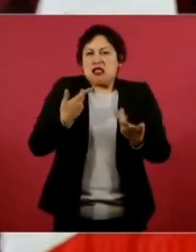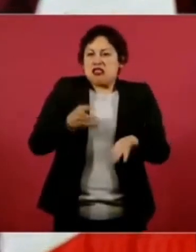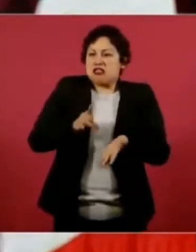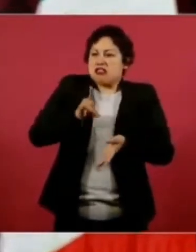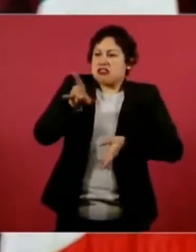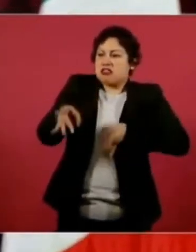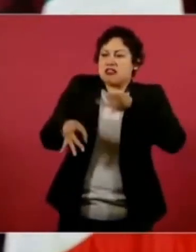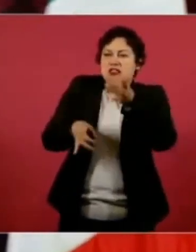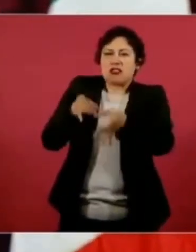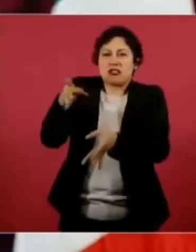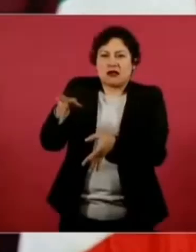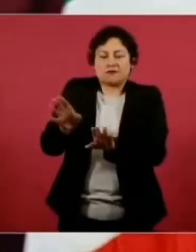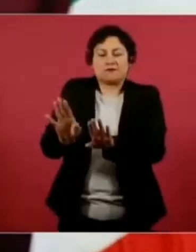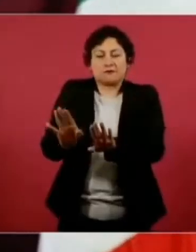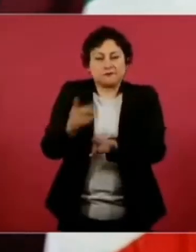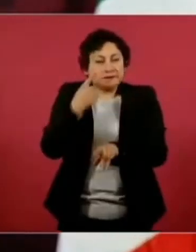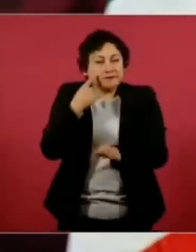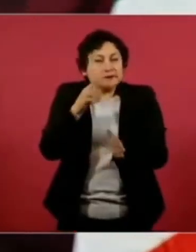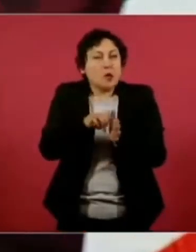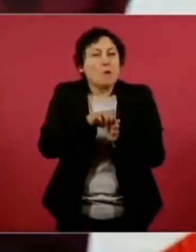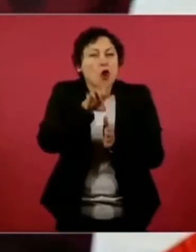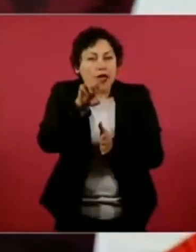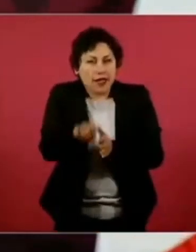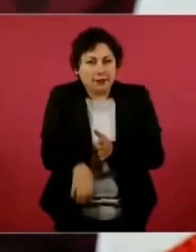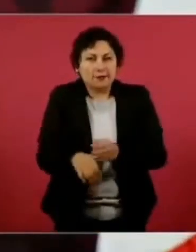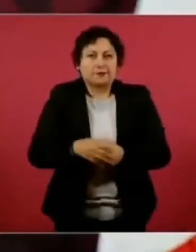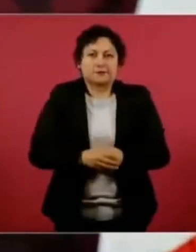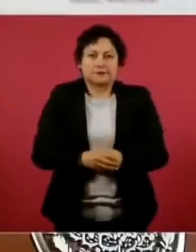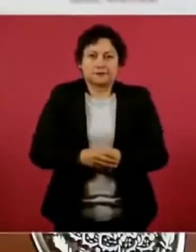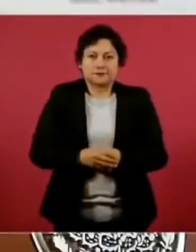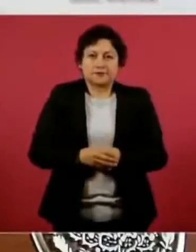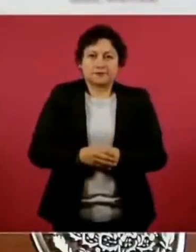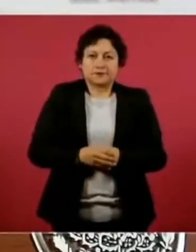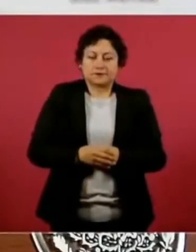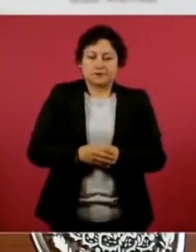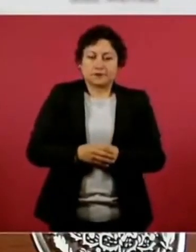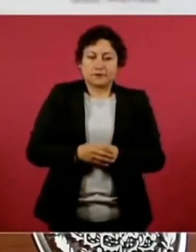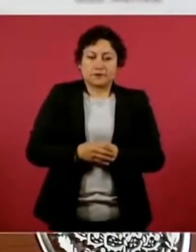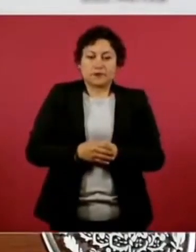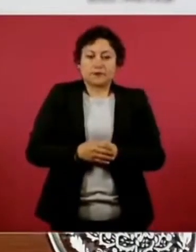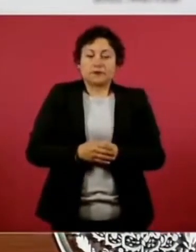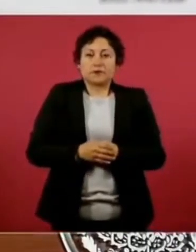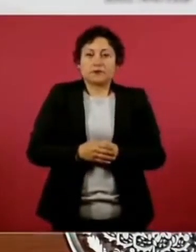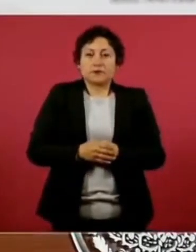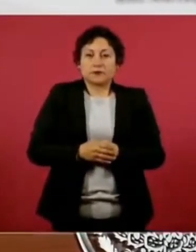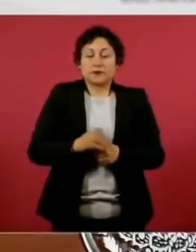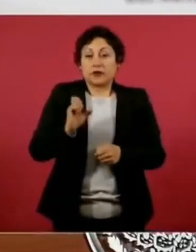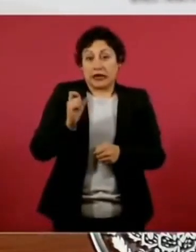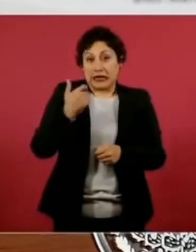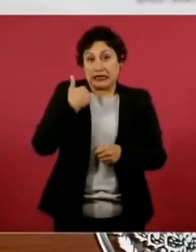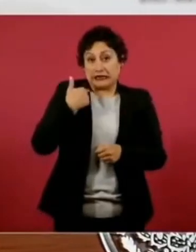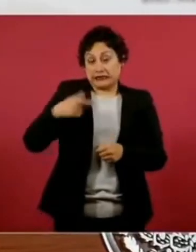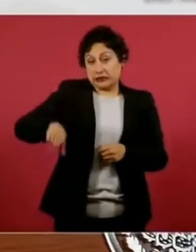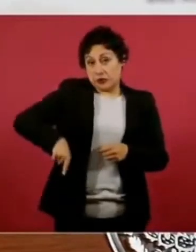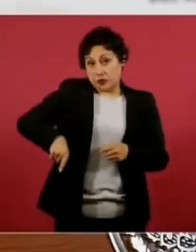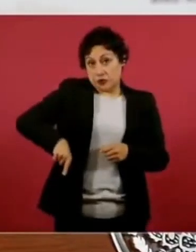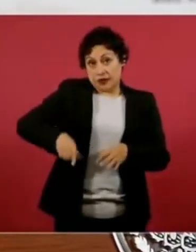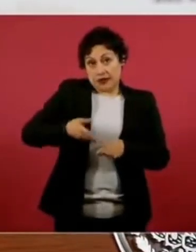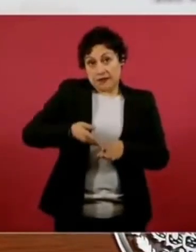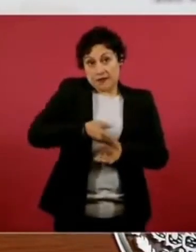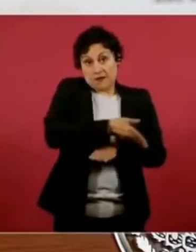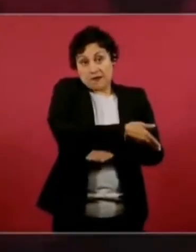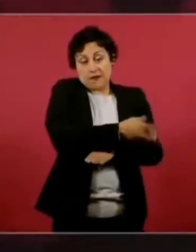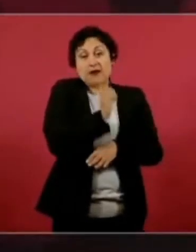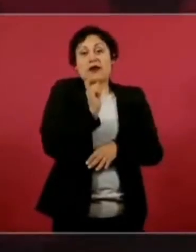Por ejemplo, en el caso del gobierno, no estaba el gobierno